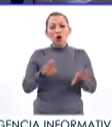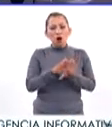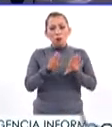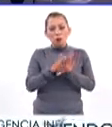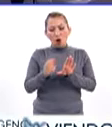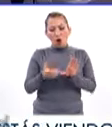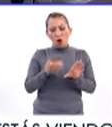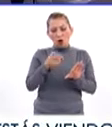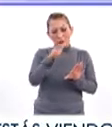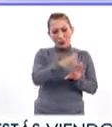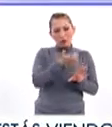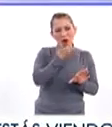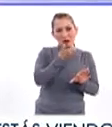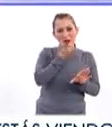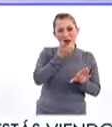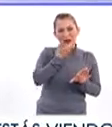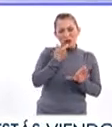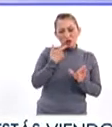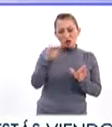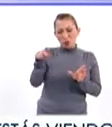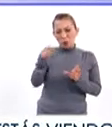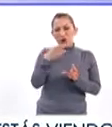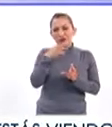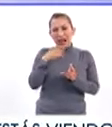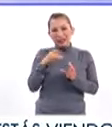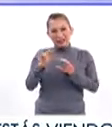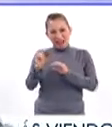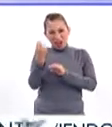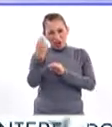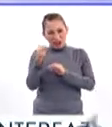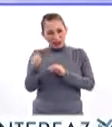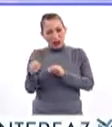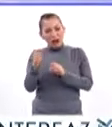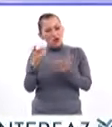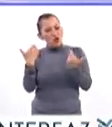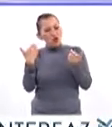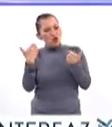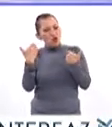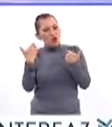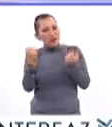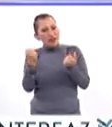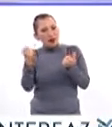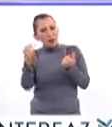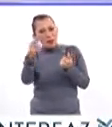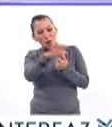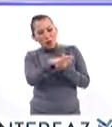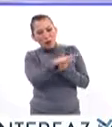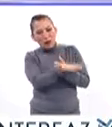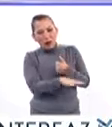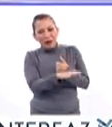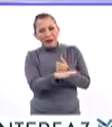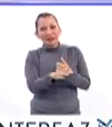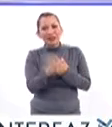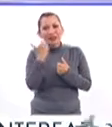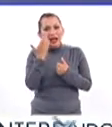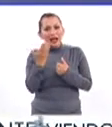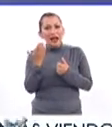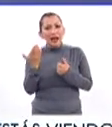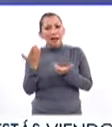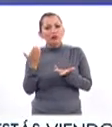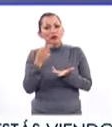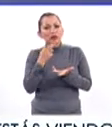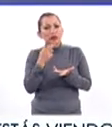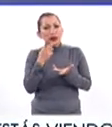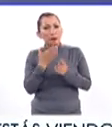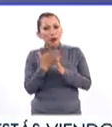estos hábitos a veces incluso no son entendidos en las diversas áreas donde se trata de introducir, a